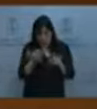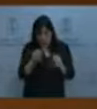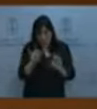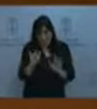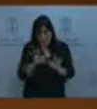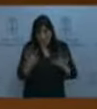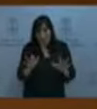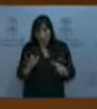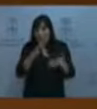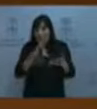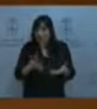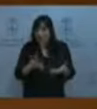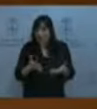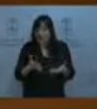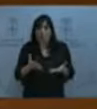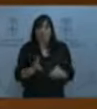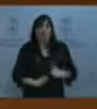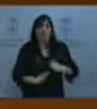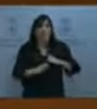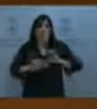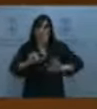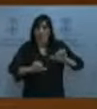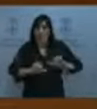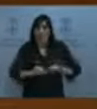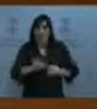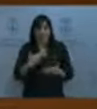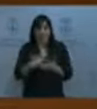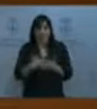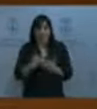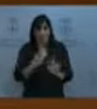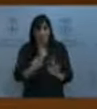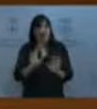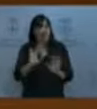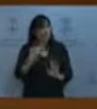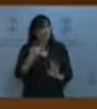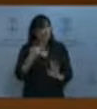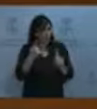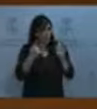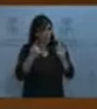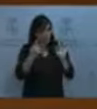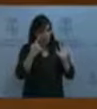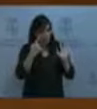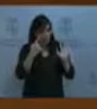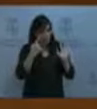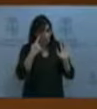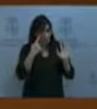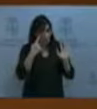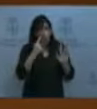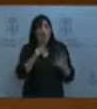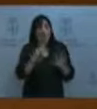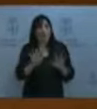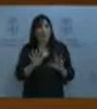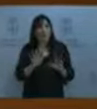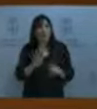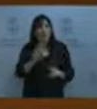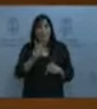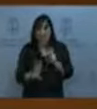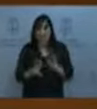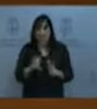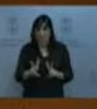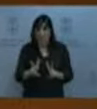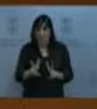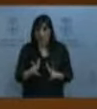biológica. Por lo tanto, primer elemento a tener en cuenta. Pero es que el País Vasco cierra su caladero a